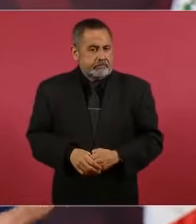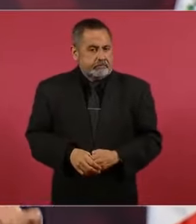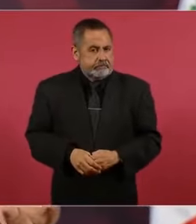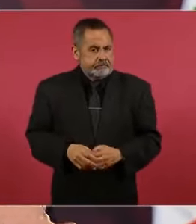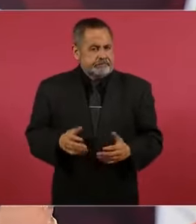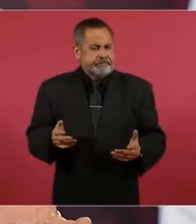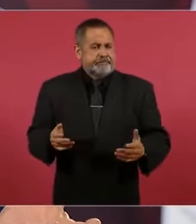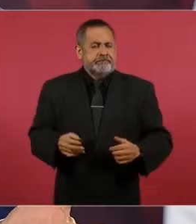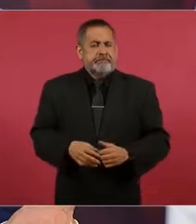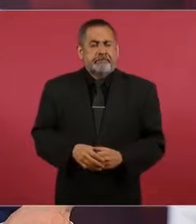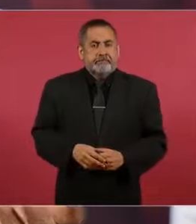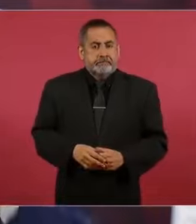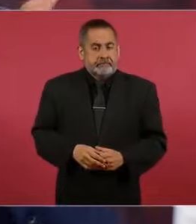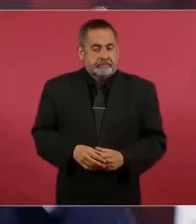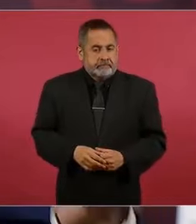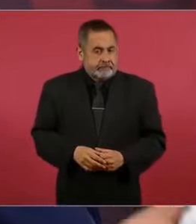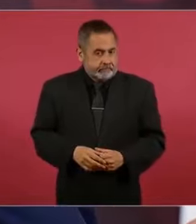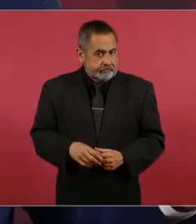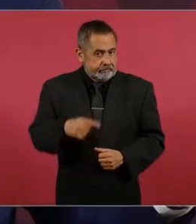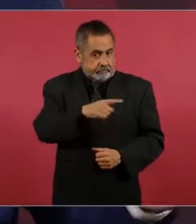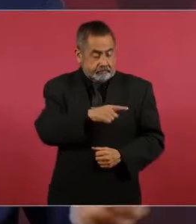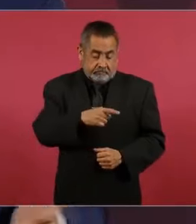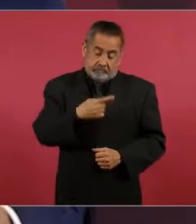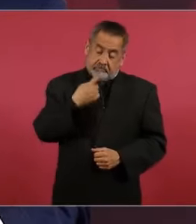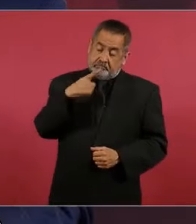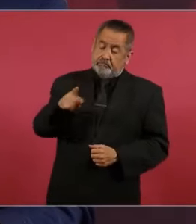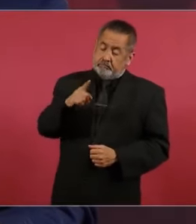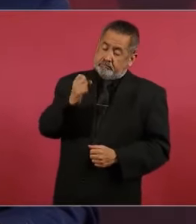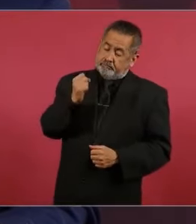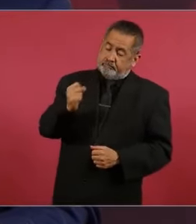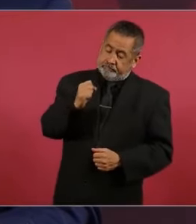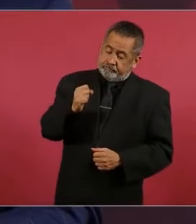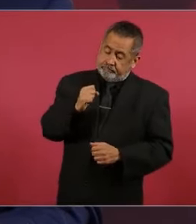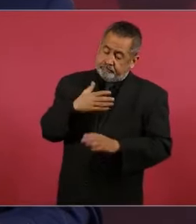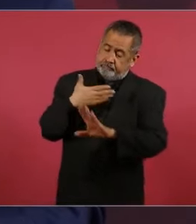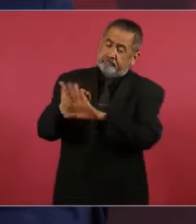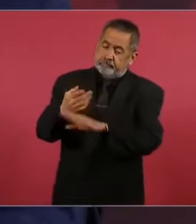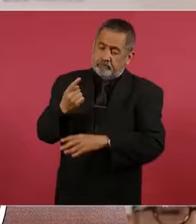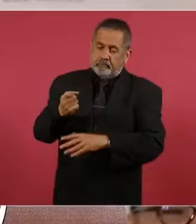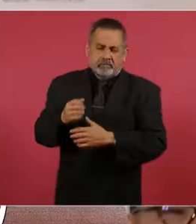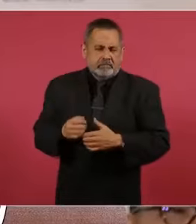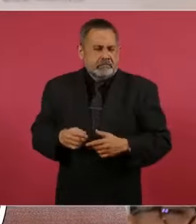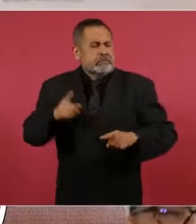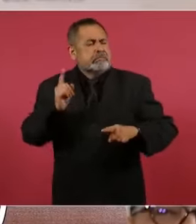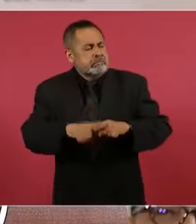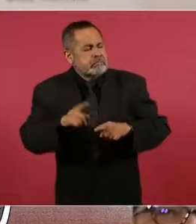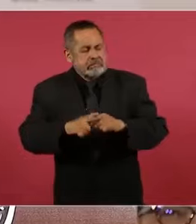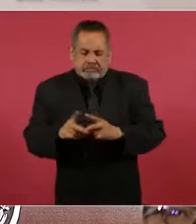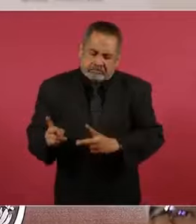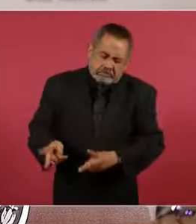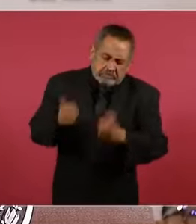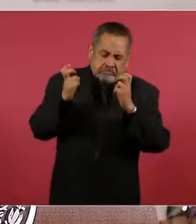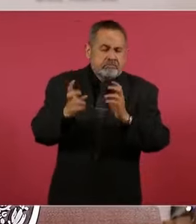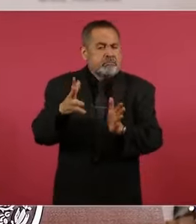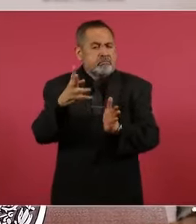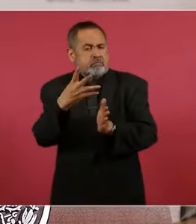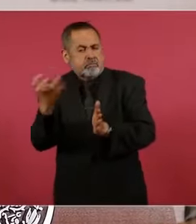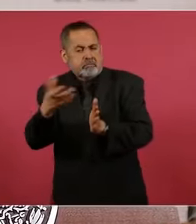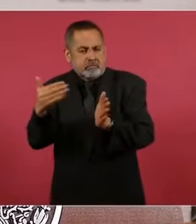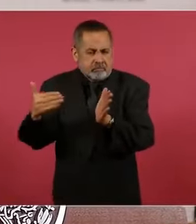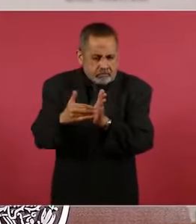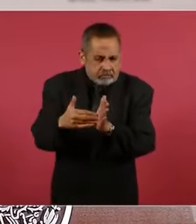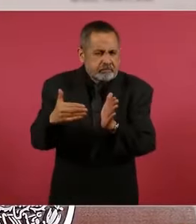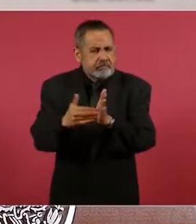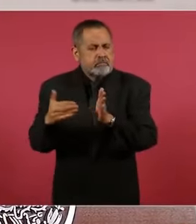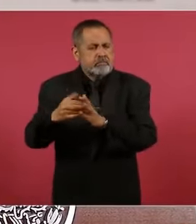Entonces, es una acusación fuertísima. ¿Quién se ha robado 400 mil